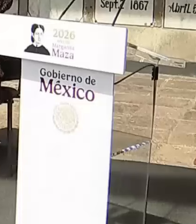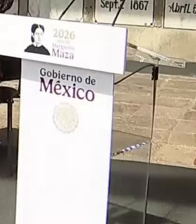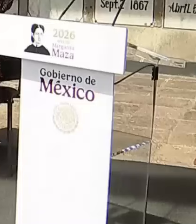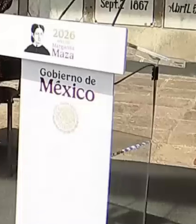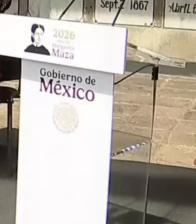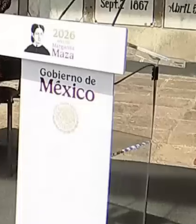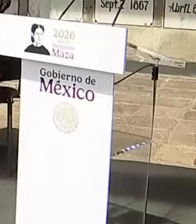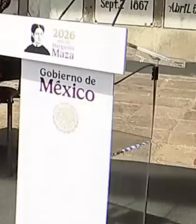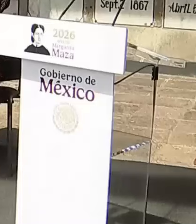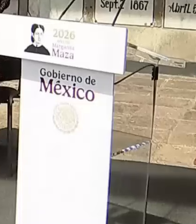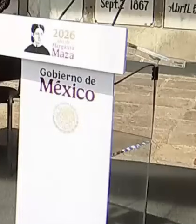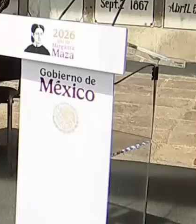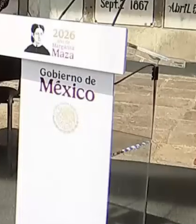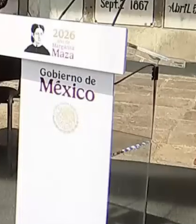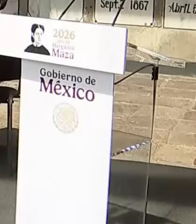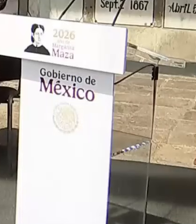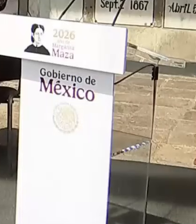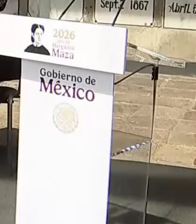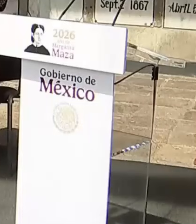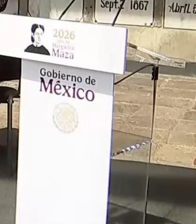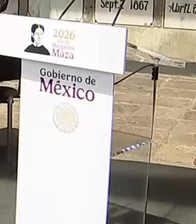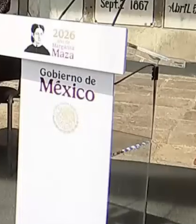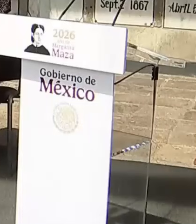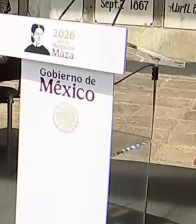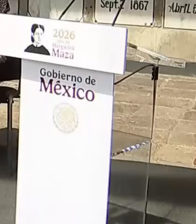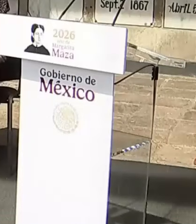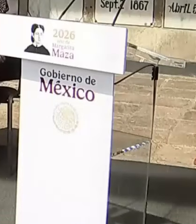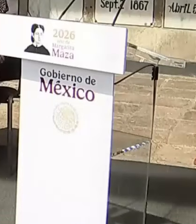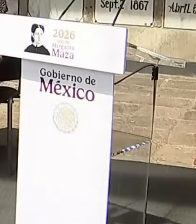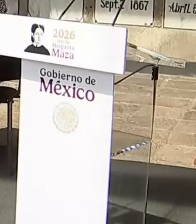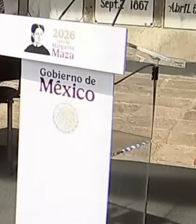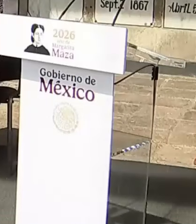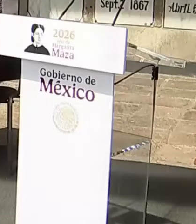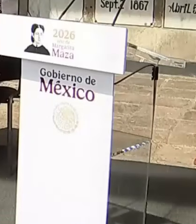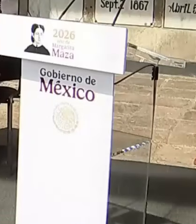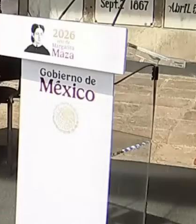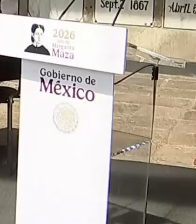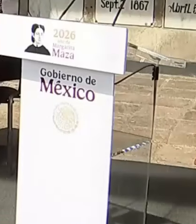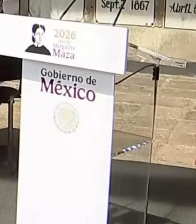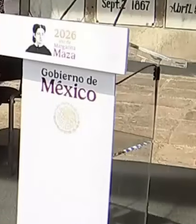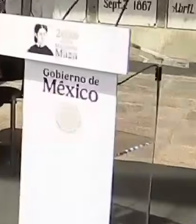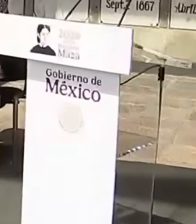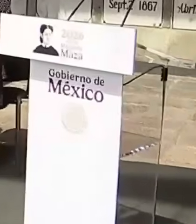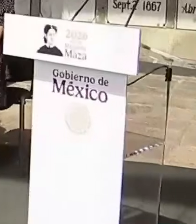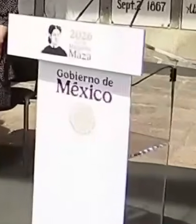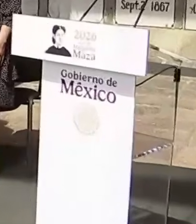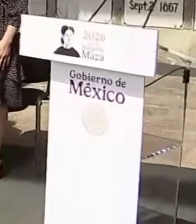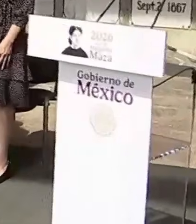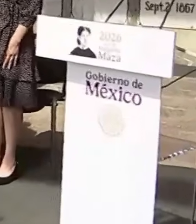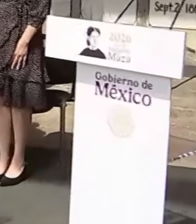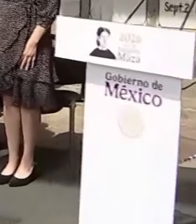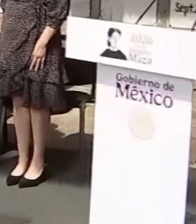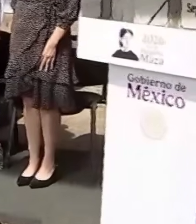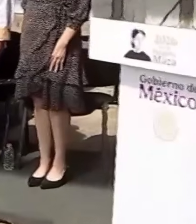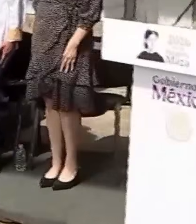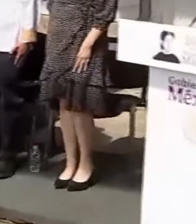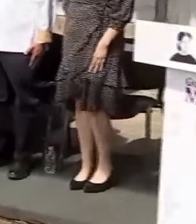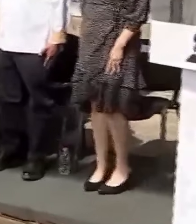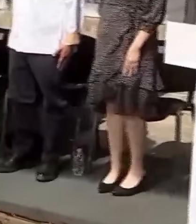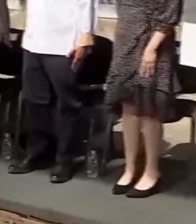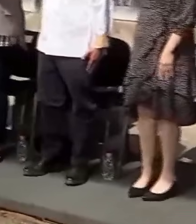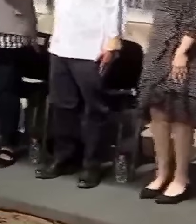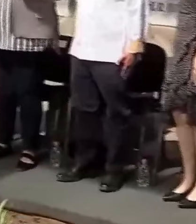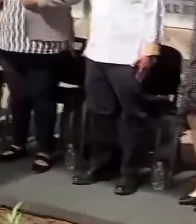A continuación, la Presidenta de México, acompañada de la Jefa de Gobierno de la Ciudad de México, la Secretaria de